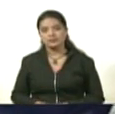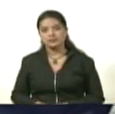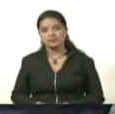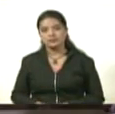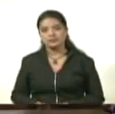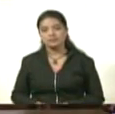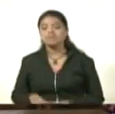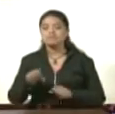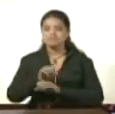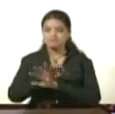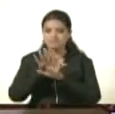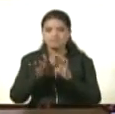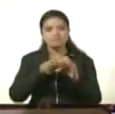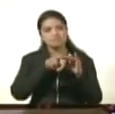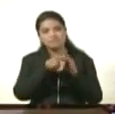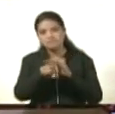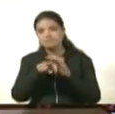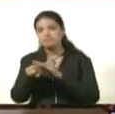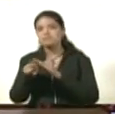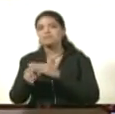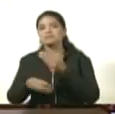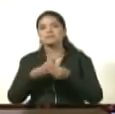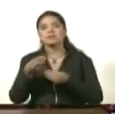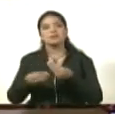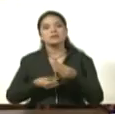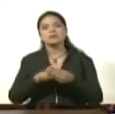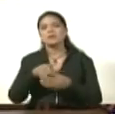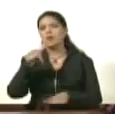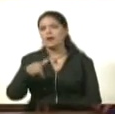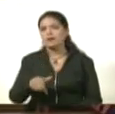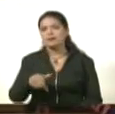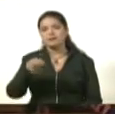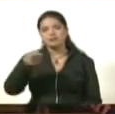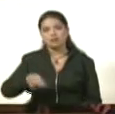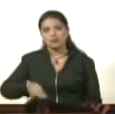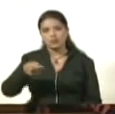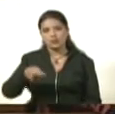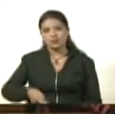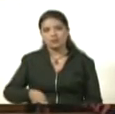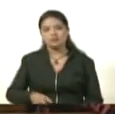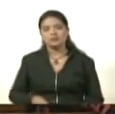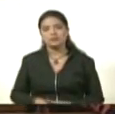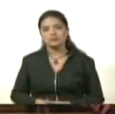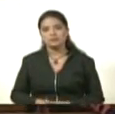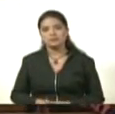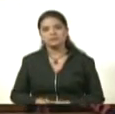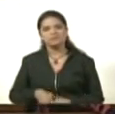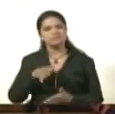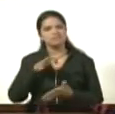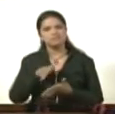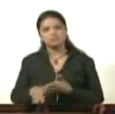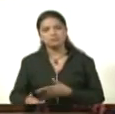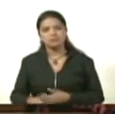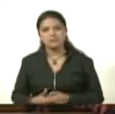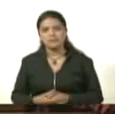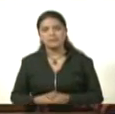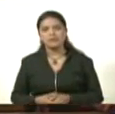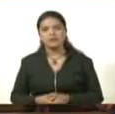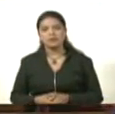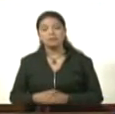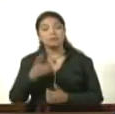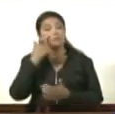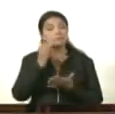Por supuesto, el recorrido que hicimos por las instalaciones del Tribunal Supremo de Justicia es para que verificar el